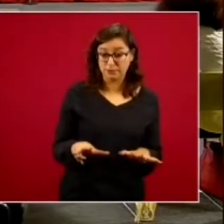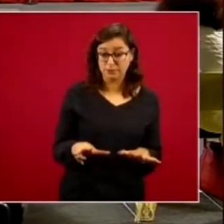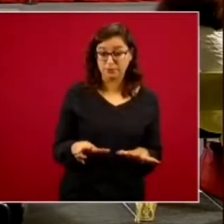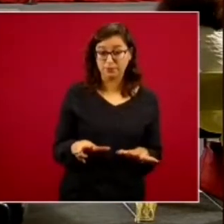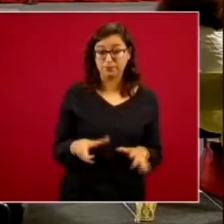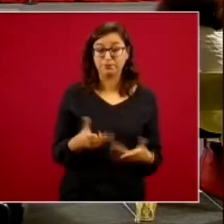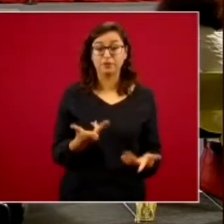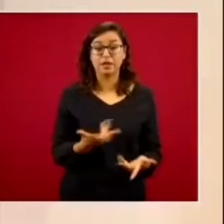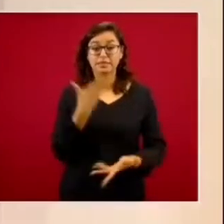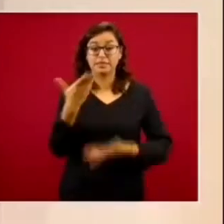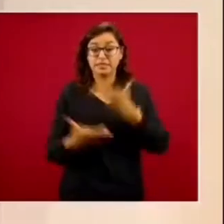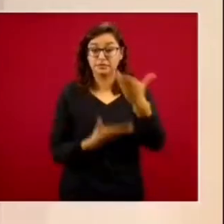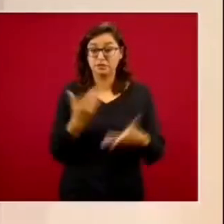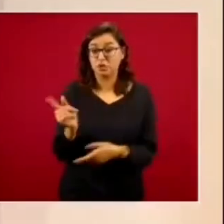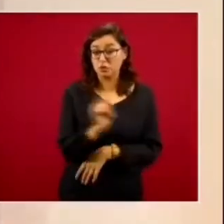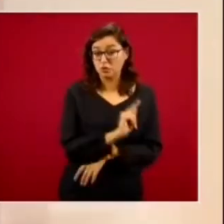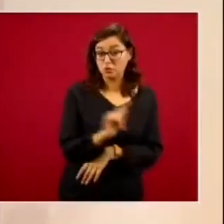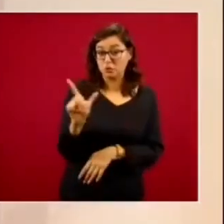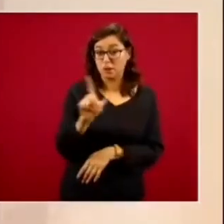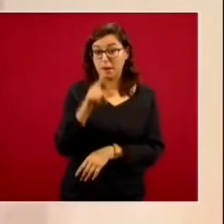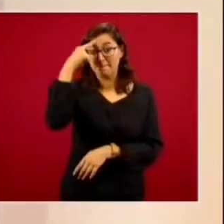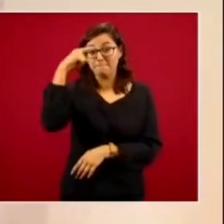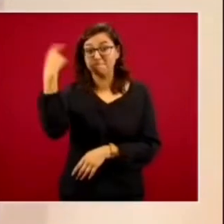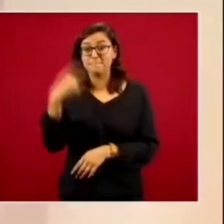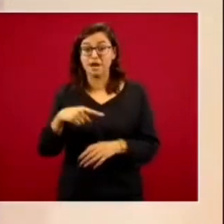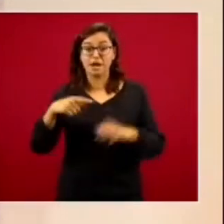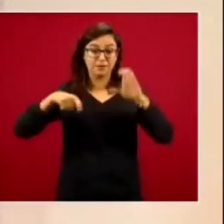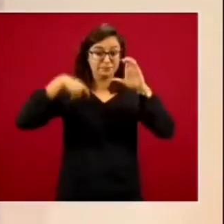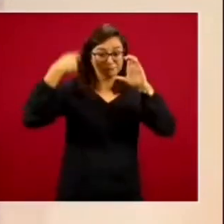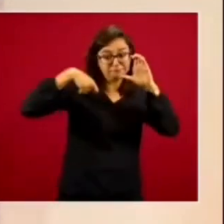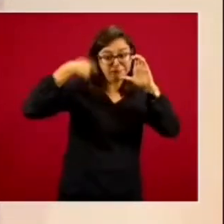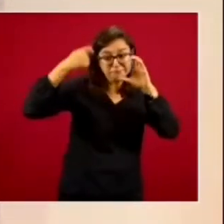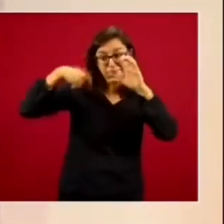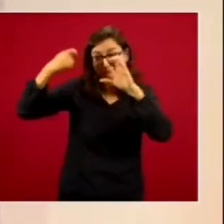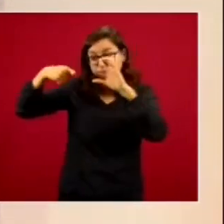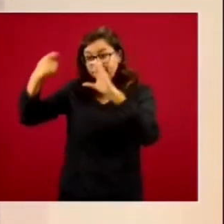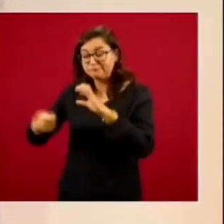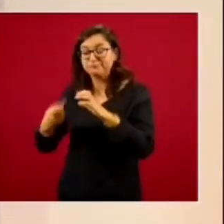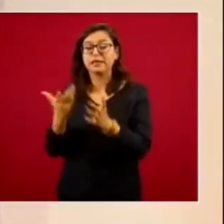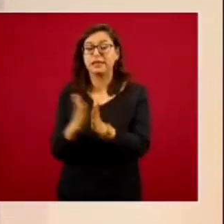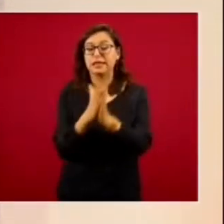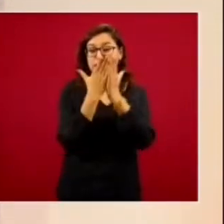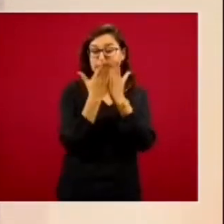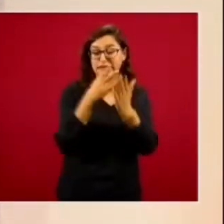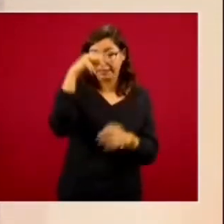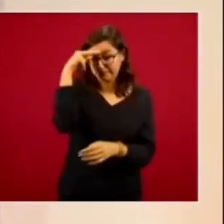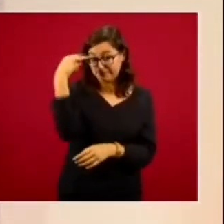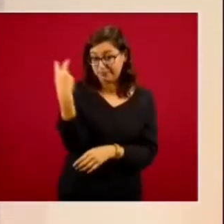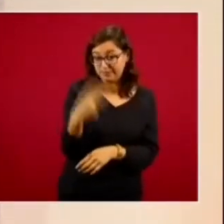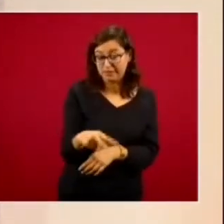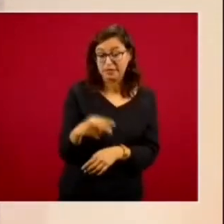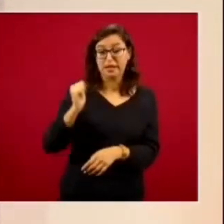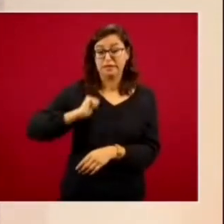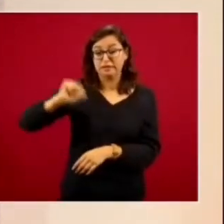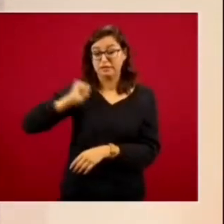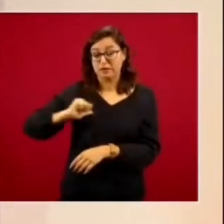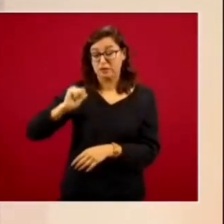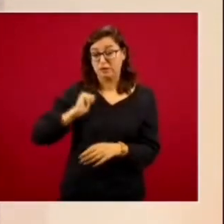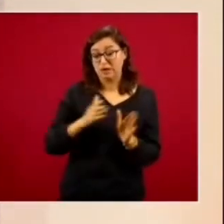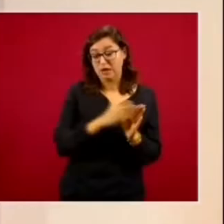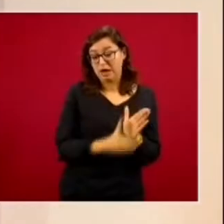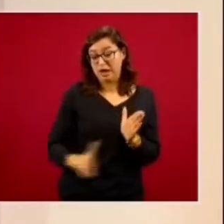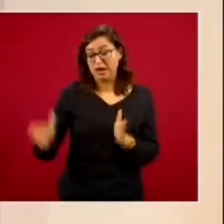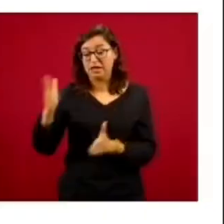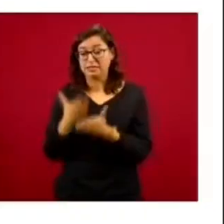brindó servicios profesionales para llevar a cabo una obra videográfica de más generaciones de literatura mexicana del México prehispánico al